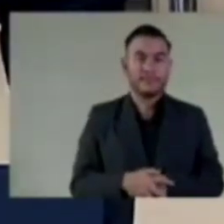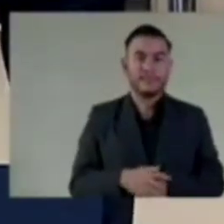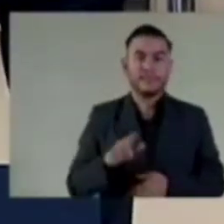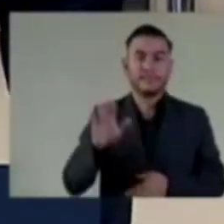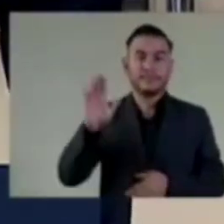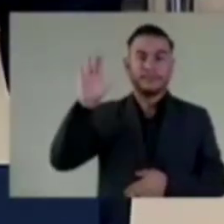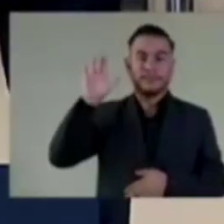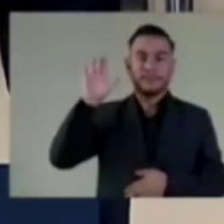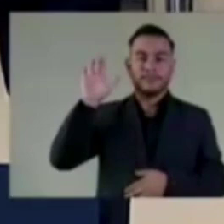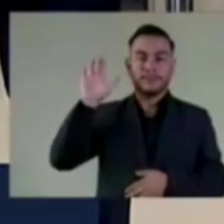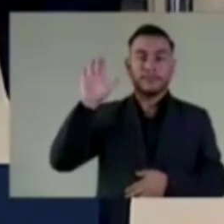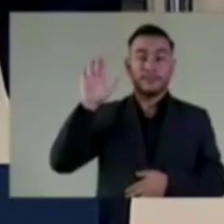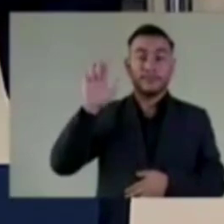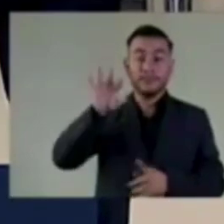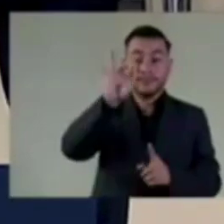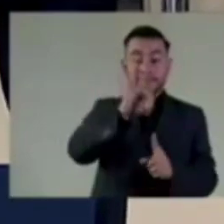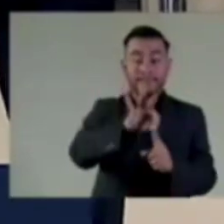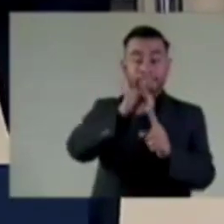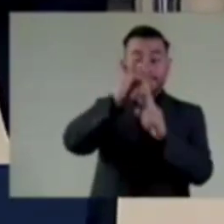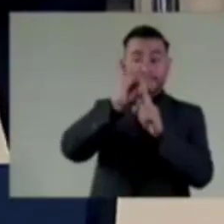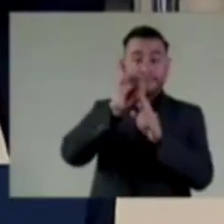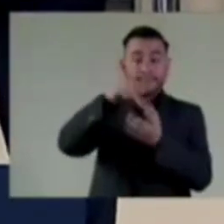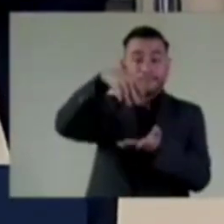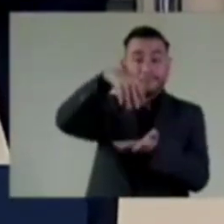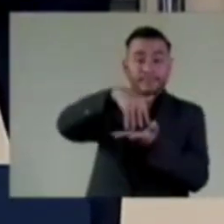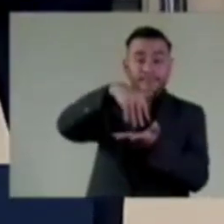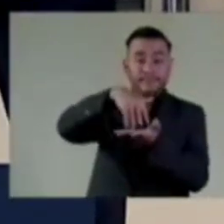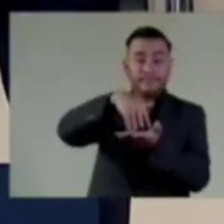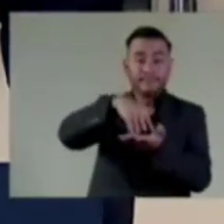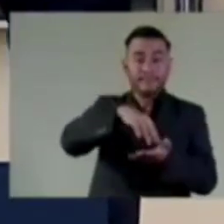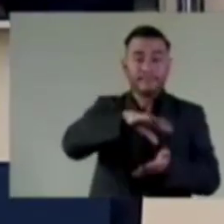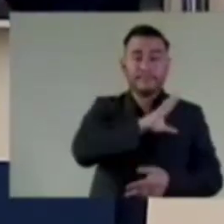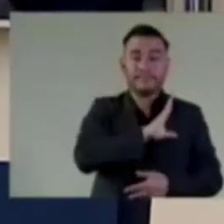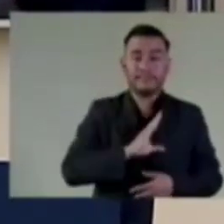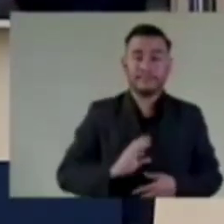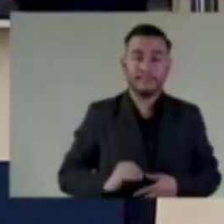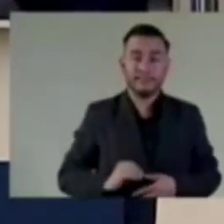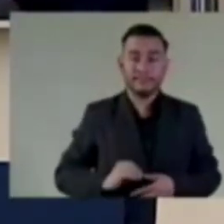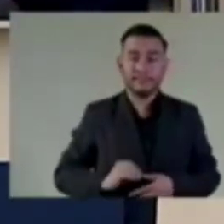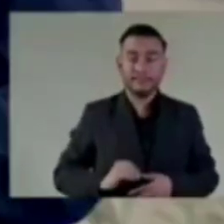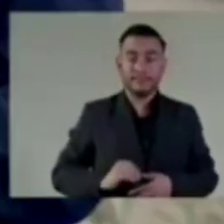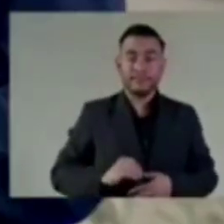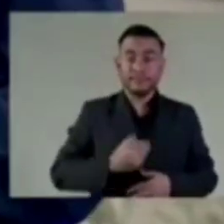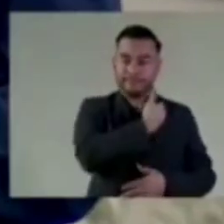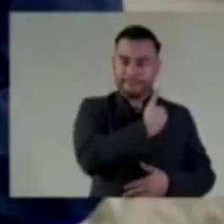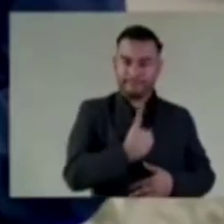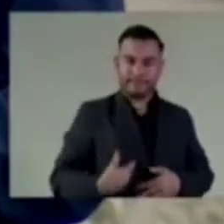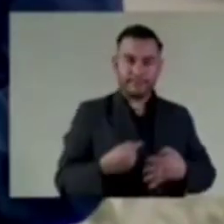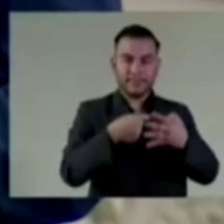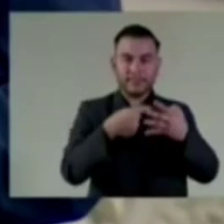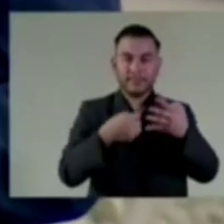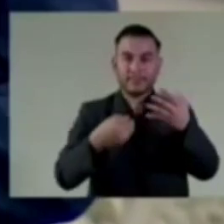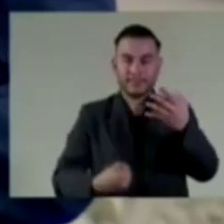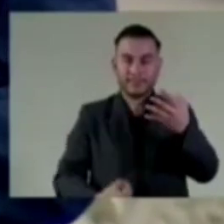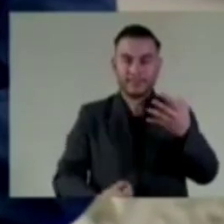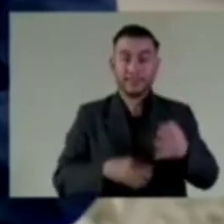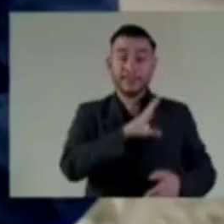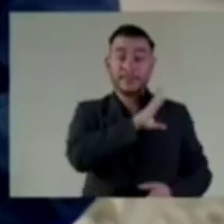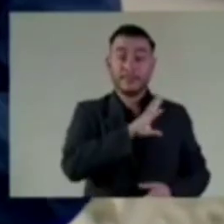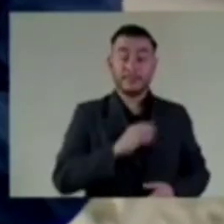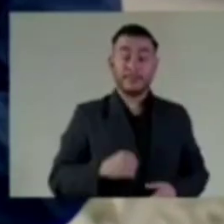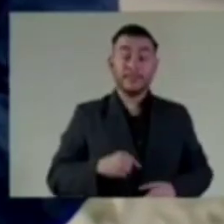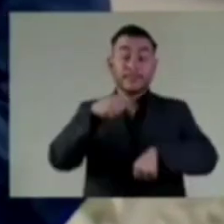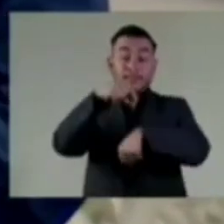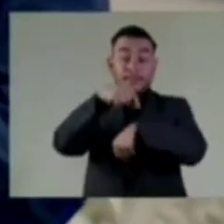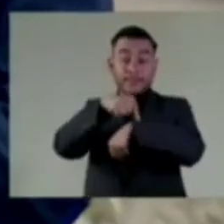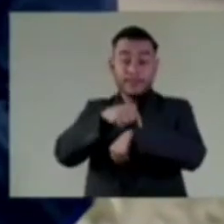electo por el pueblo salvadoreño para el cargo de presidente constitucional de la República para el